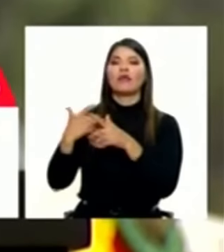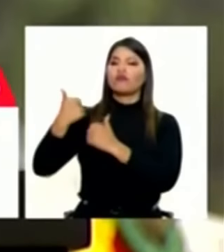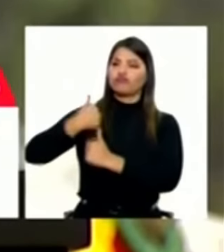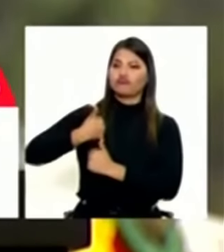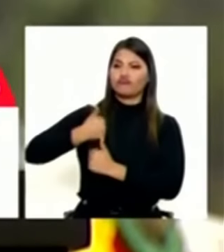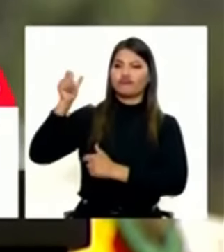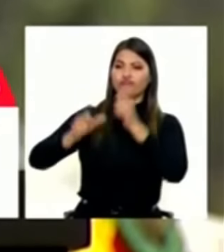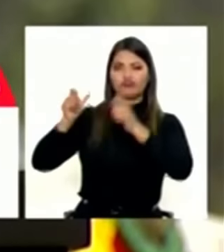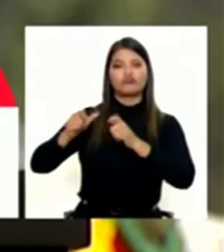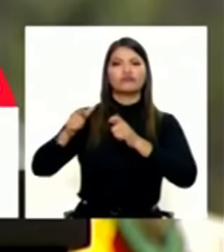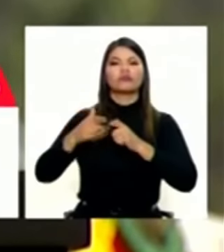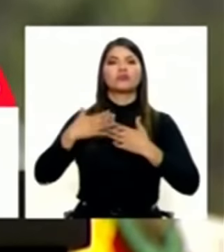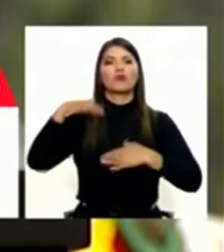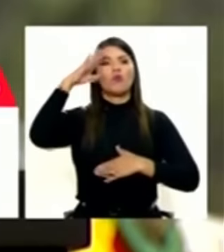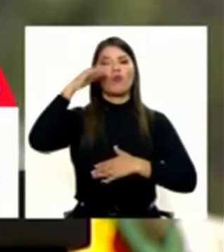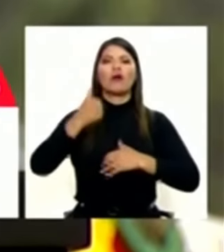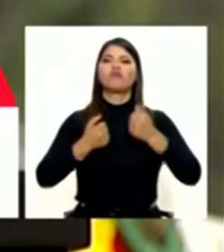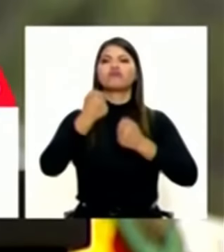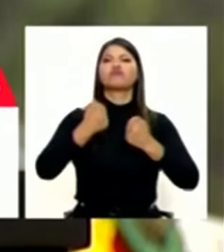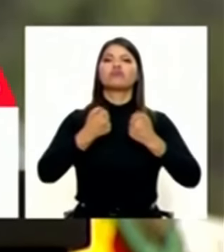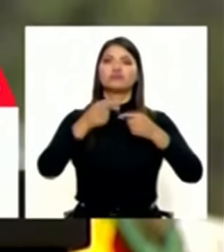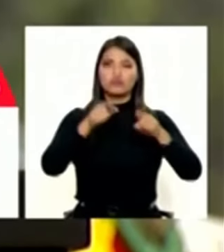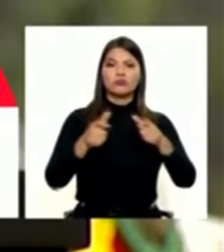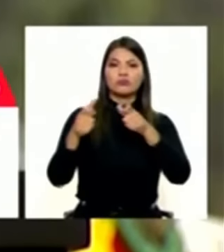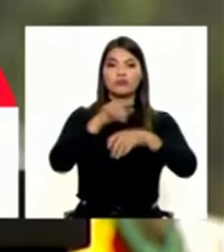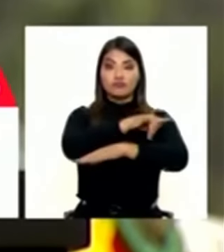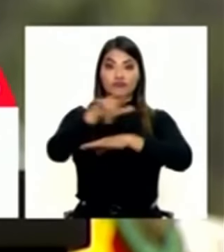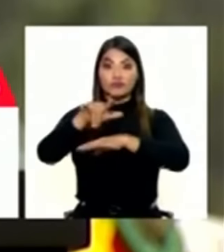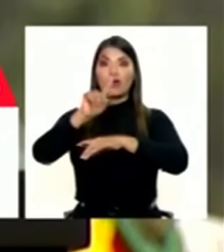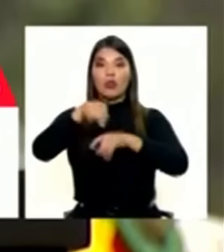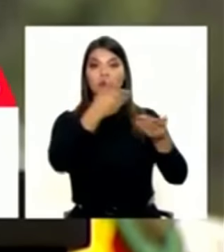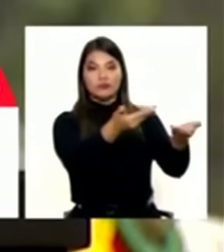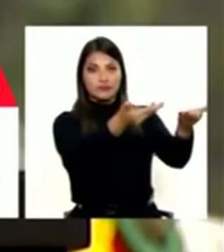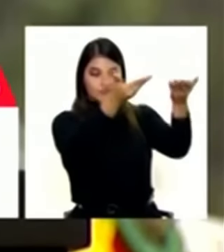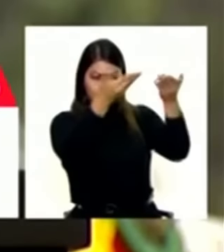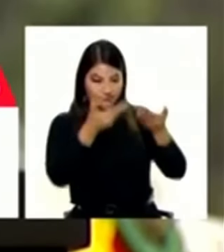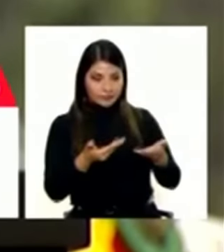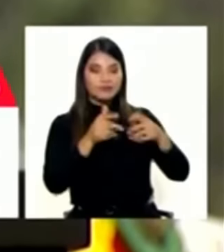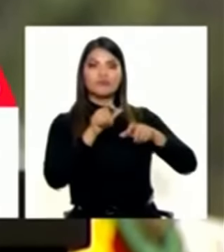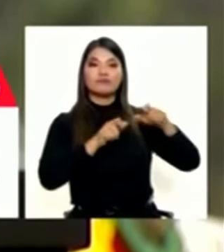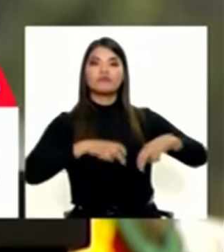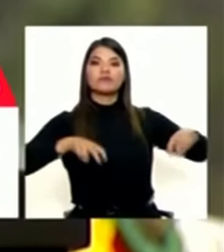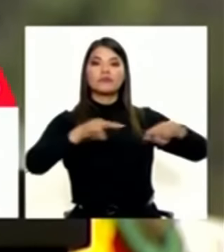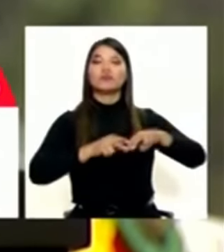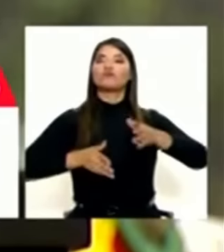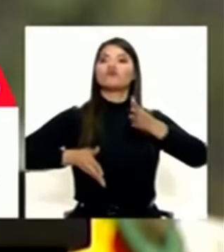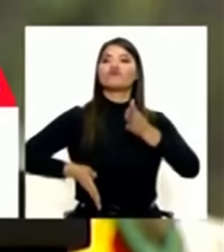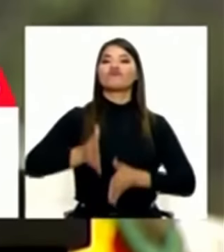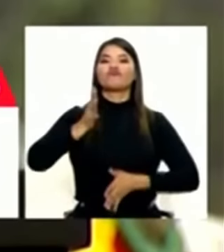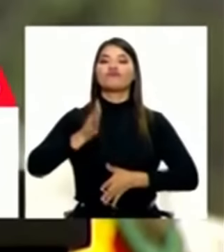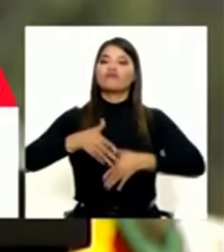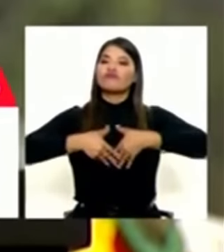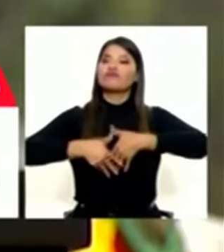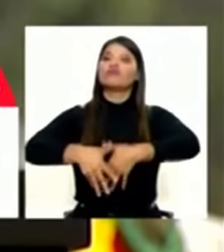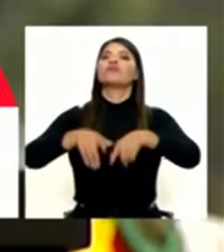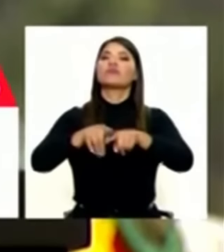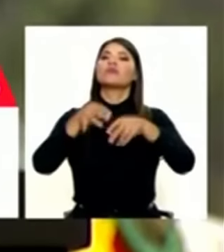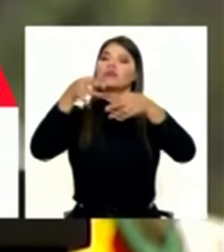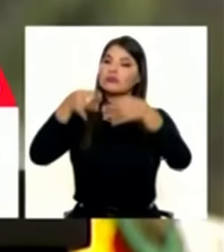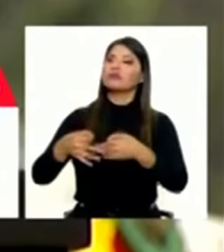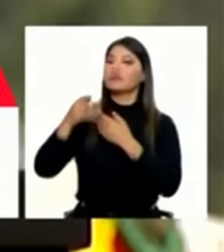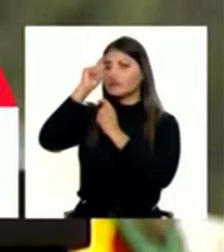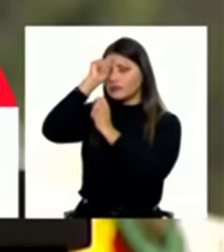combatientes, a quienes por primera vez hemos invitado a participar y desfilar de esta ceremonia como un